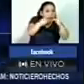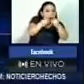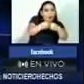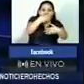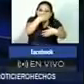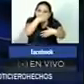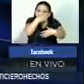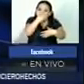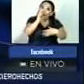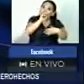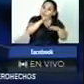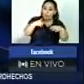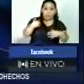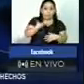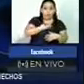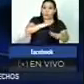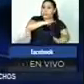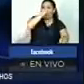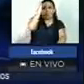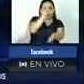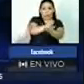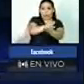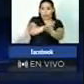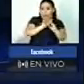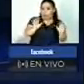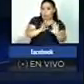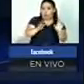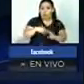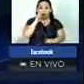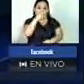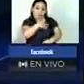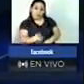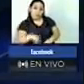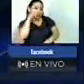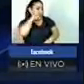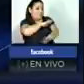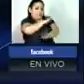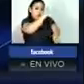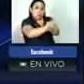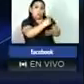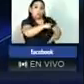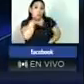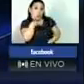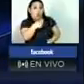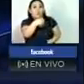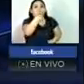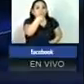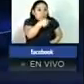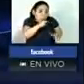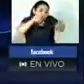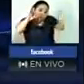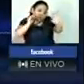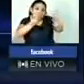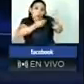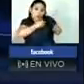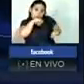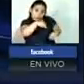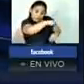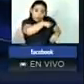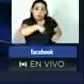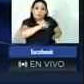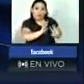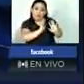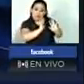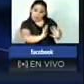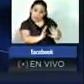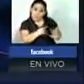una de las pandillas dicen que ya no cometerán asesinatos, dejen de matar inmediatamente o los que pagarán las consecuencias serán ustedes mismos. Están